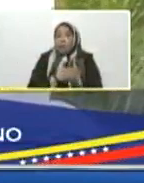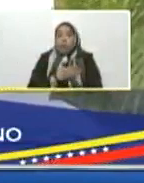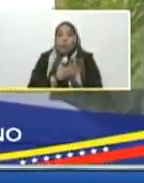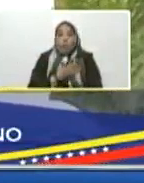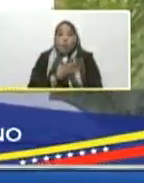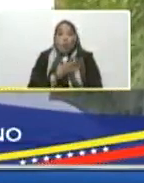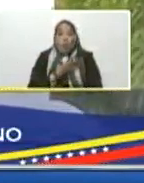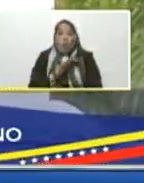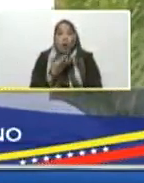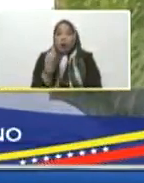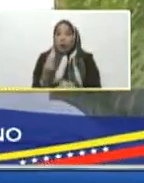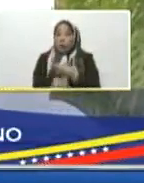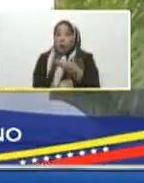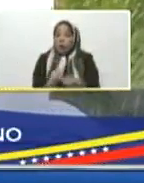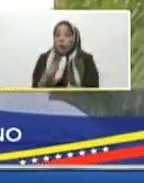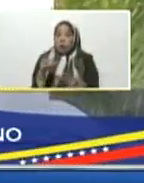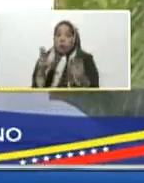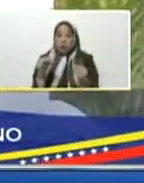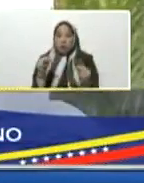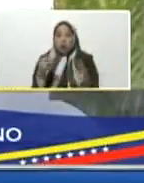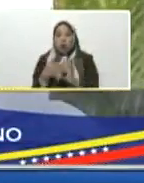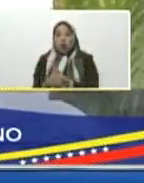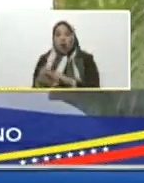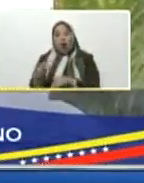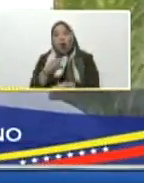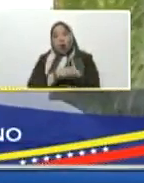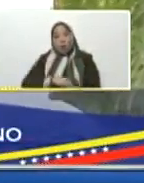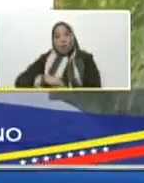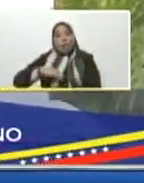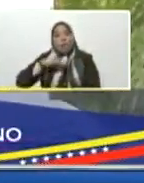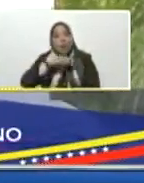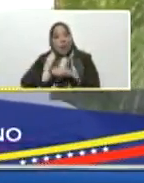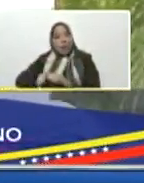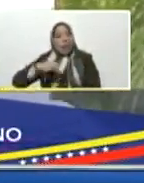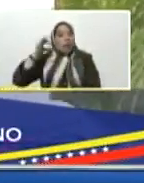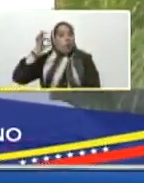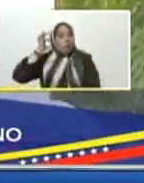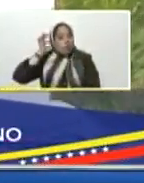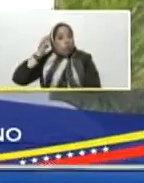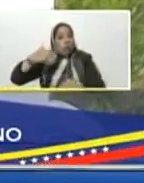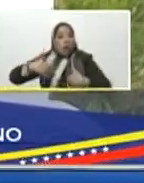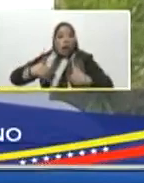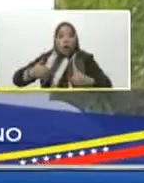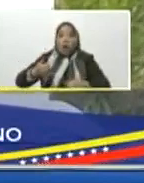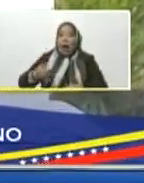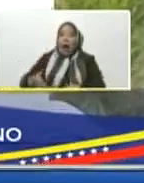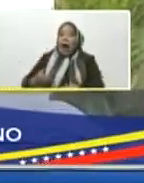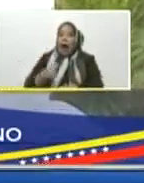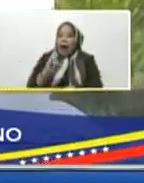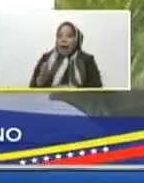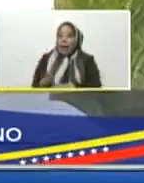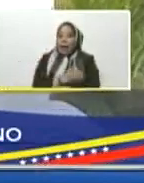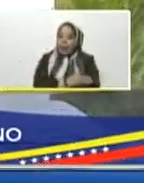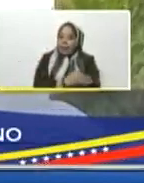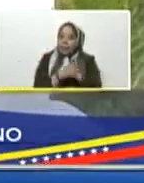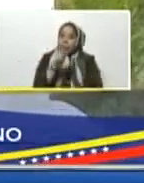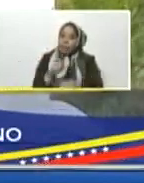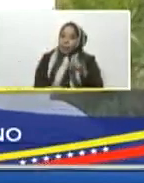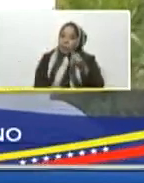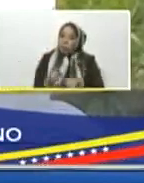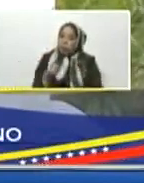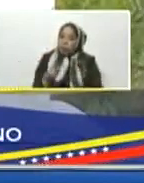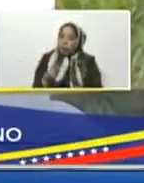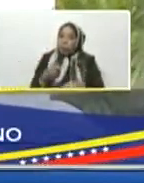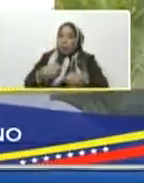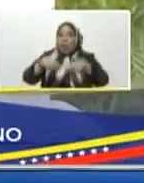como lo hemos hablado siempre con la ministra Magali, nosotros en el oncológico teníamos unos equipos que se